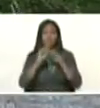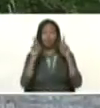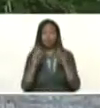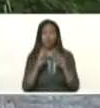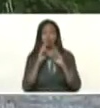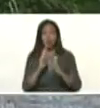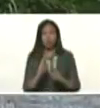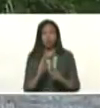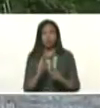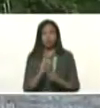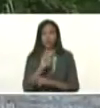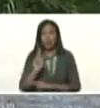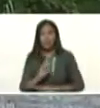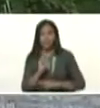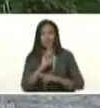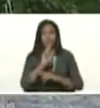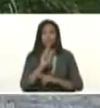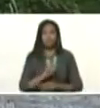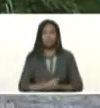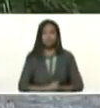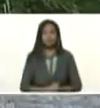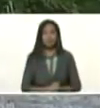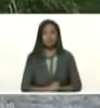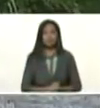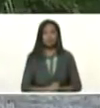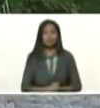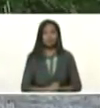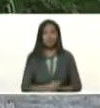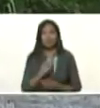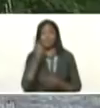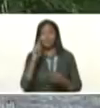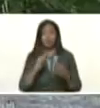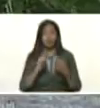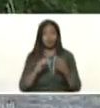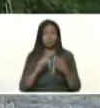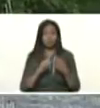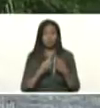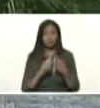tres preguntas lanzaste. La primera pregunta,